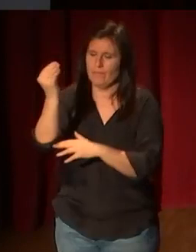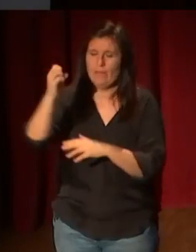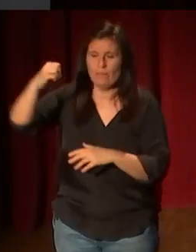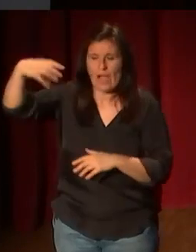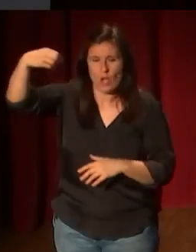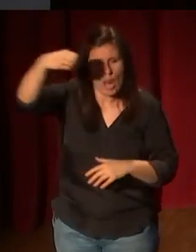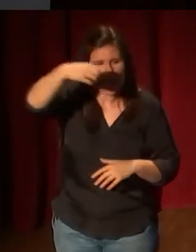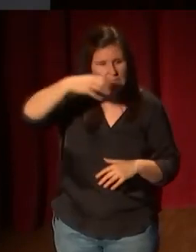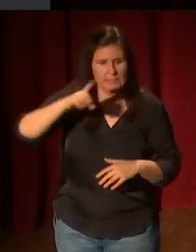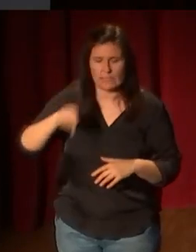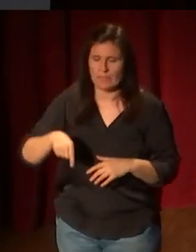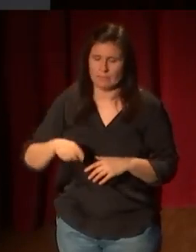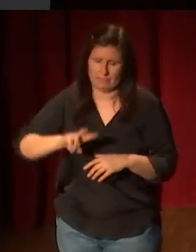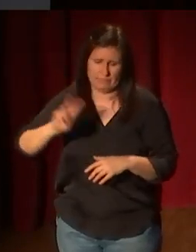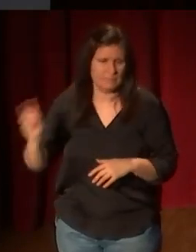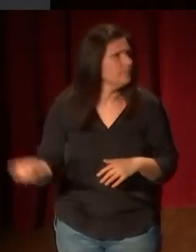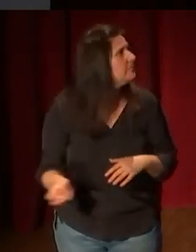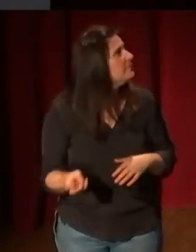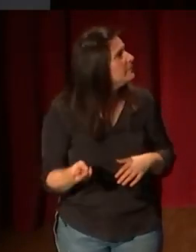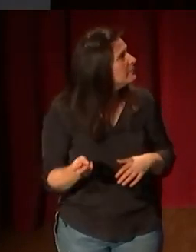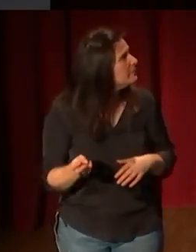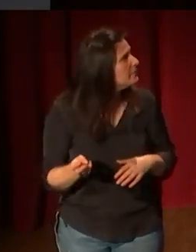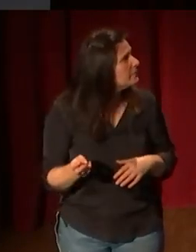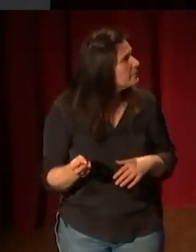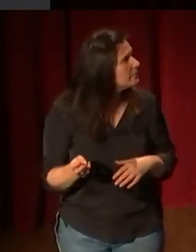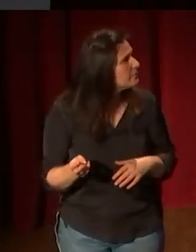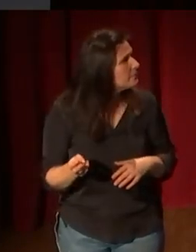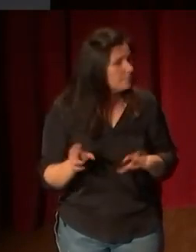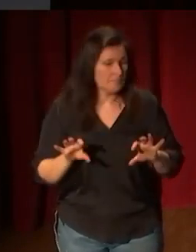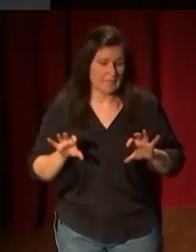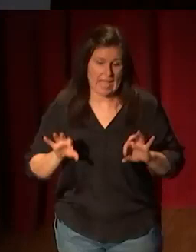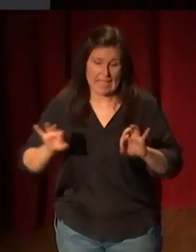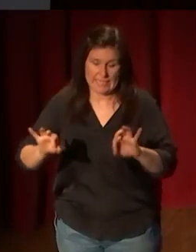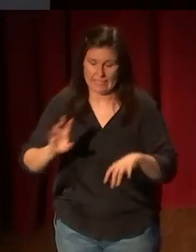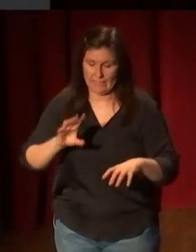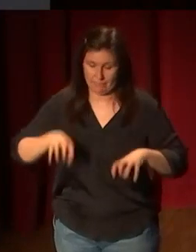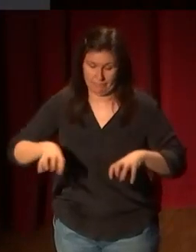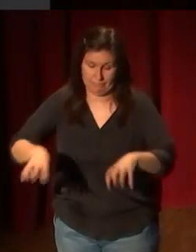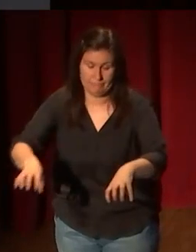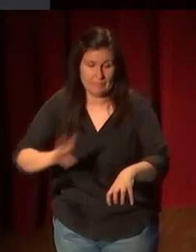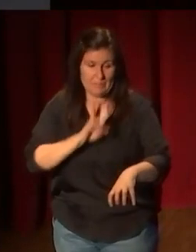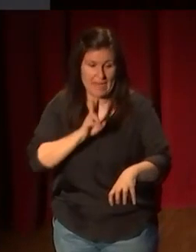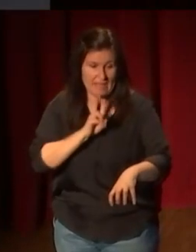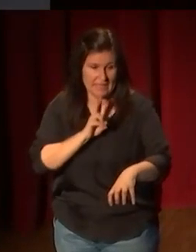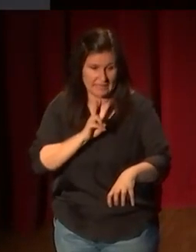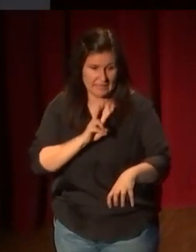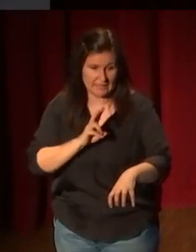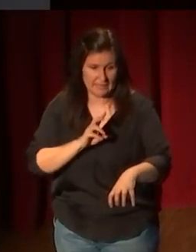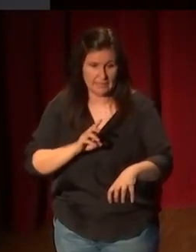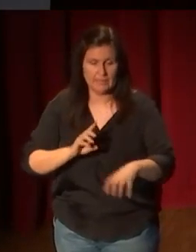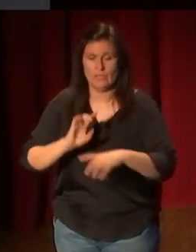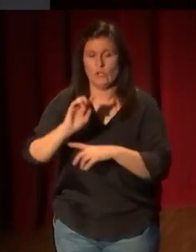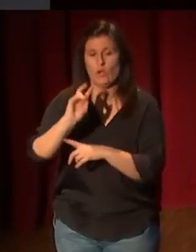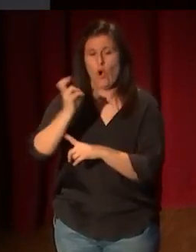todo con unos arietes de de verde y con distintas especies arbóreas